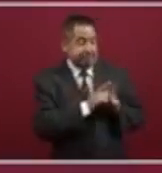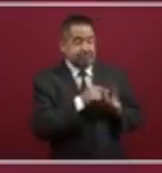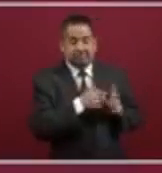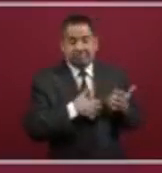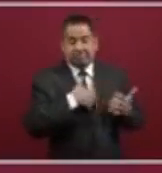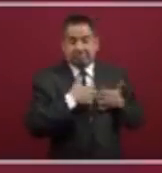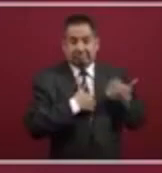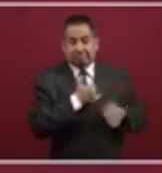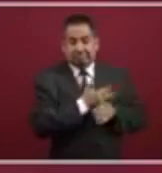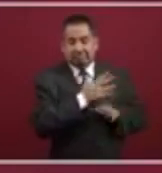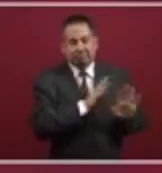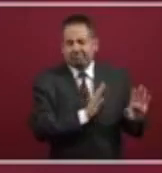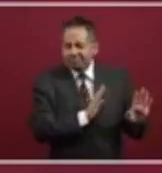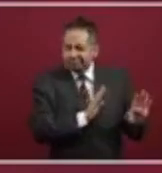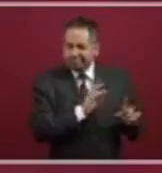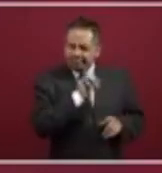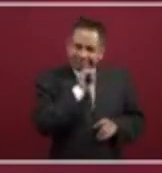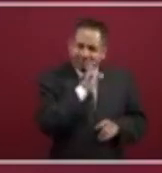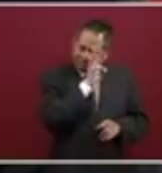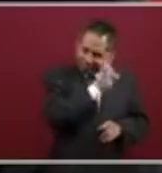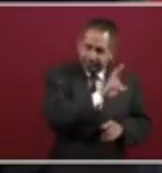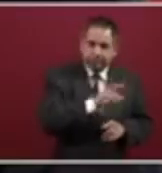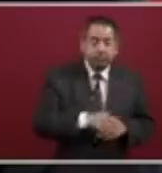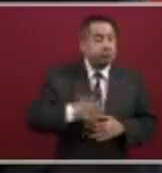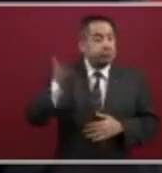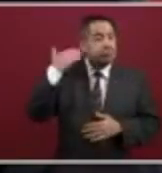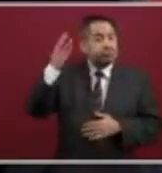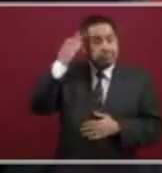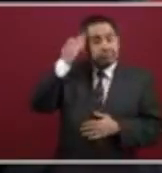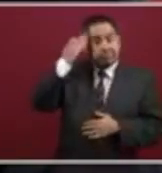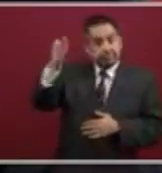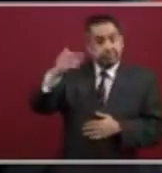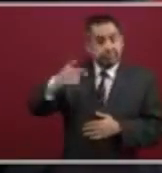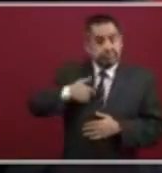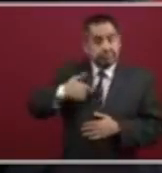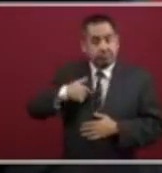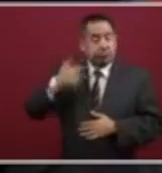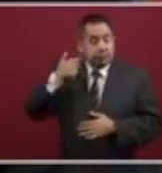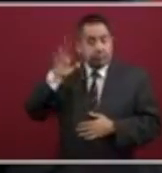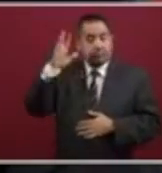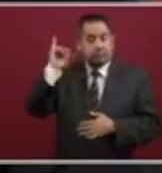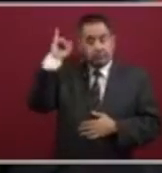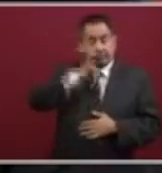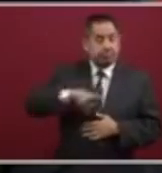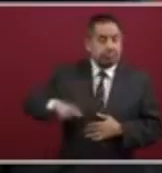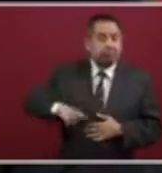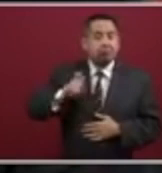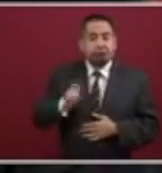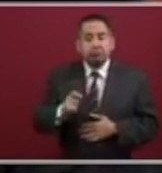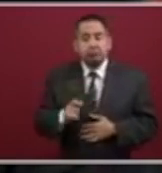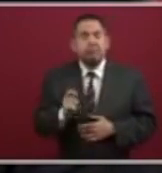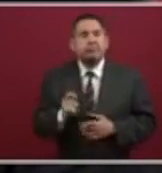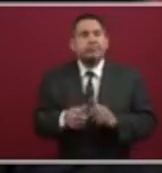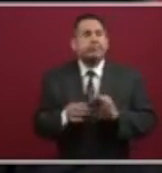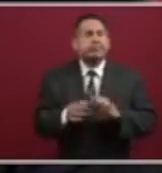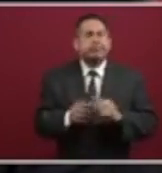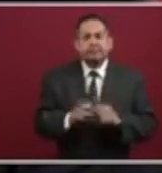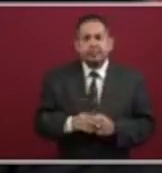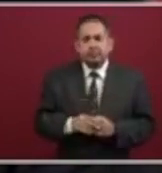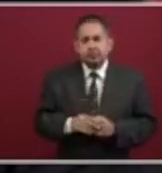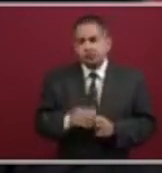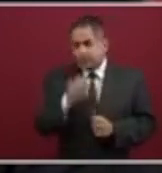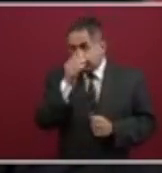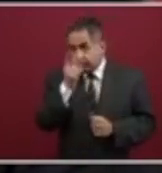mis adversarios, pero en aquel tiempo, cuando fui jefe de gobierno, solo en un